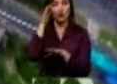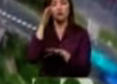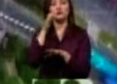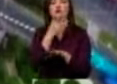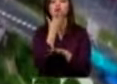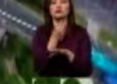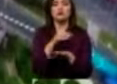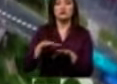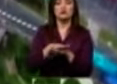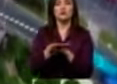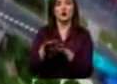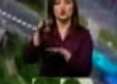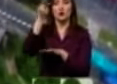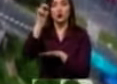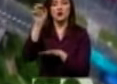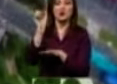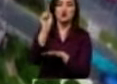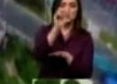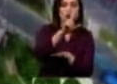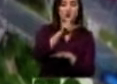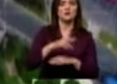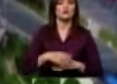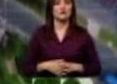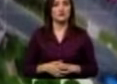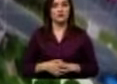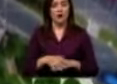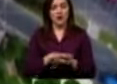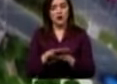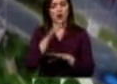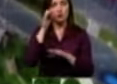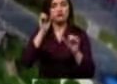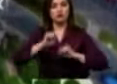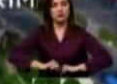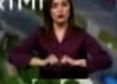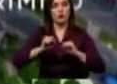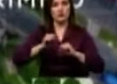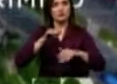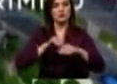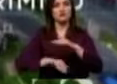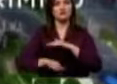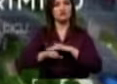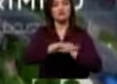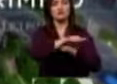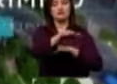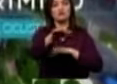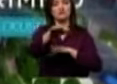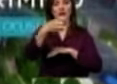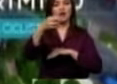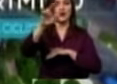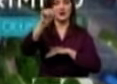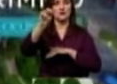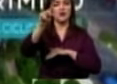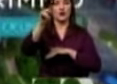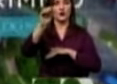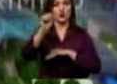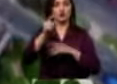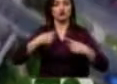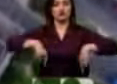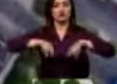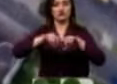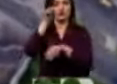avenida Eloy Alfaro en sentido norte o sur. Y también desde la Río Coca podrá tomar el deprimido que le llevará hacia la Granados con dirección al